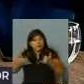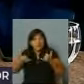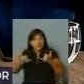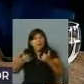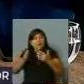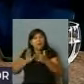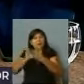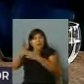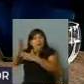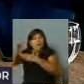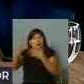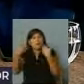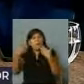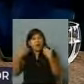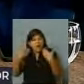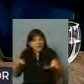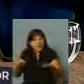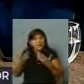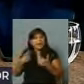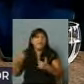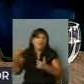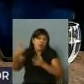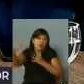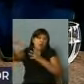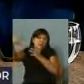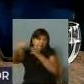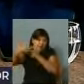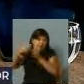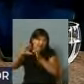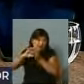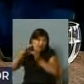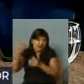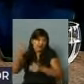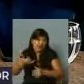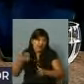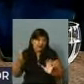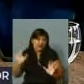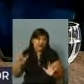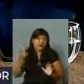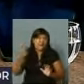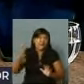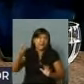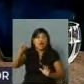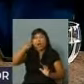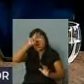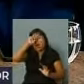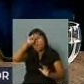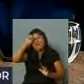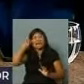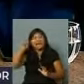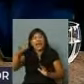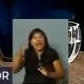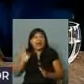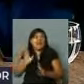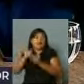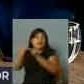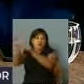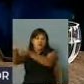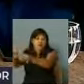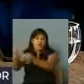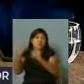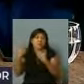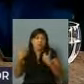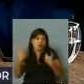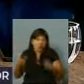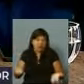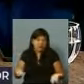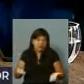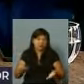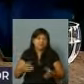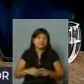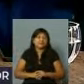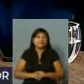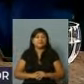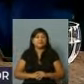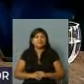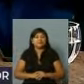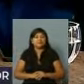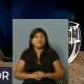integrados y la llegada al hospital y a los centros de salud de la Quiaca son fundamentales.